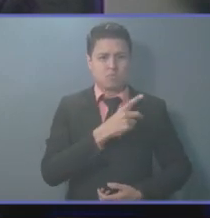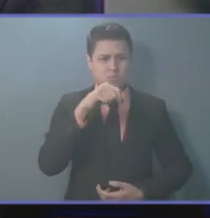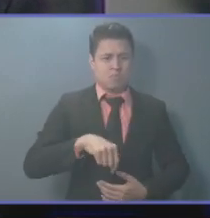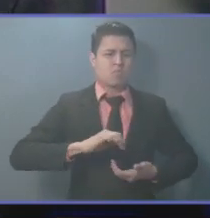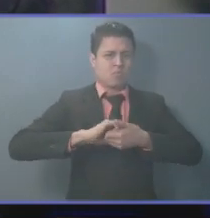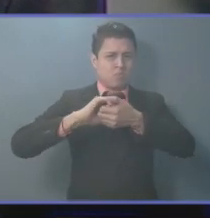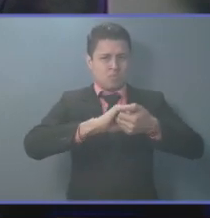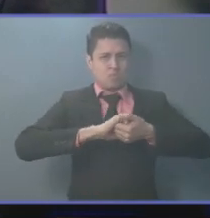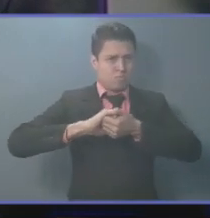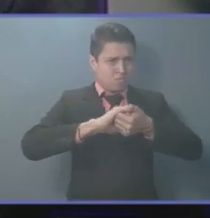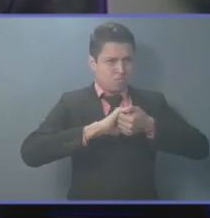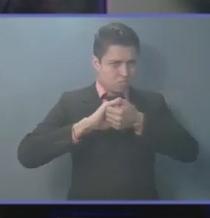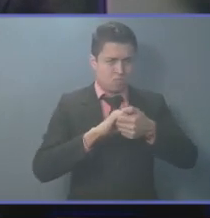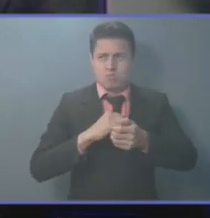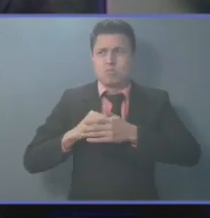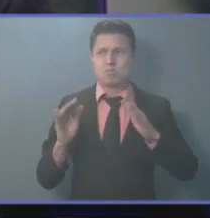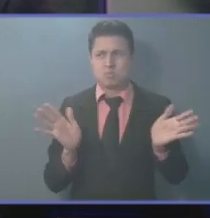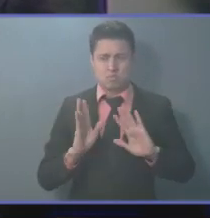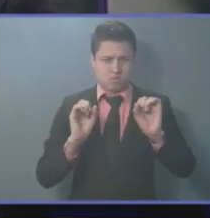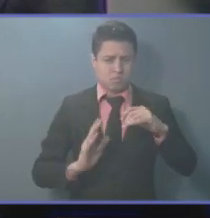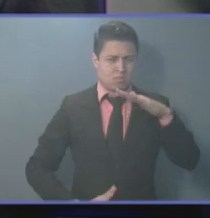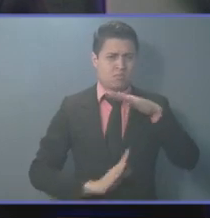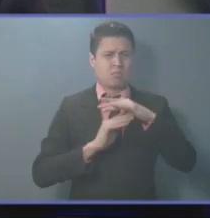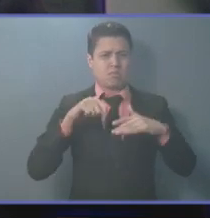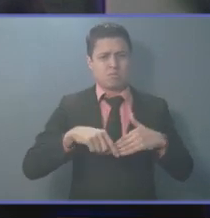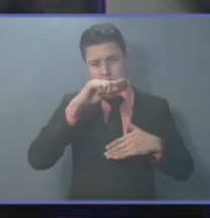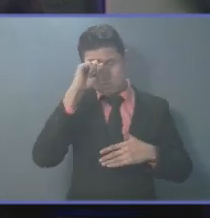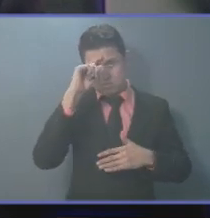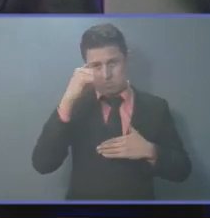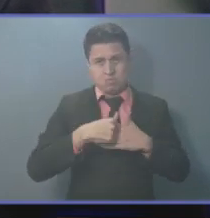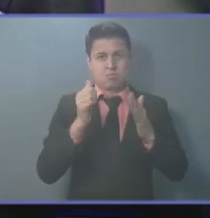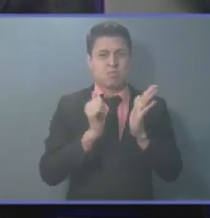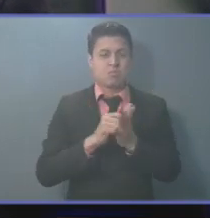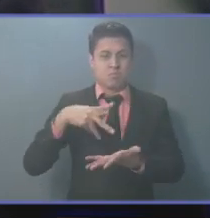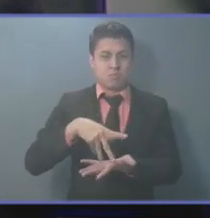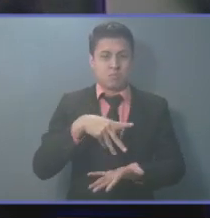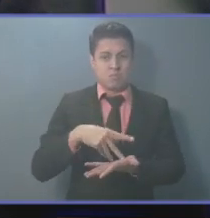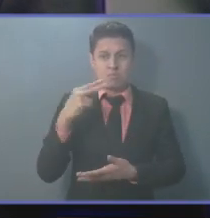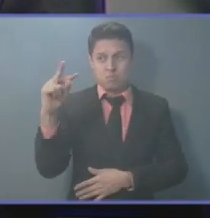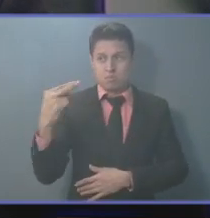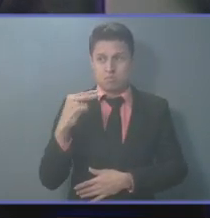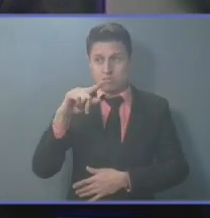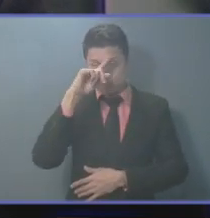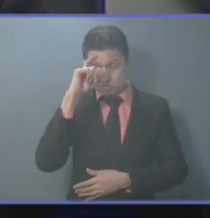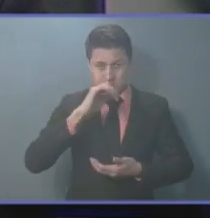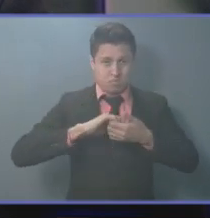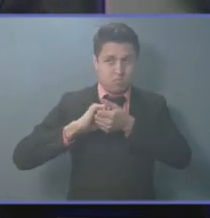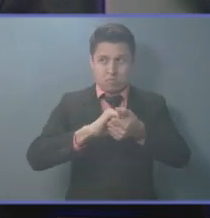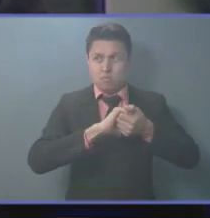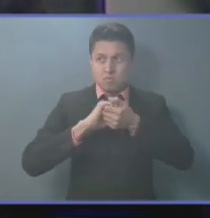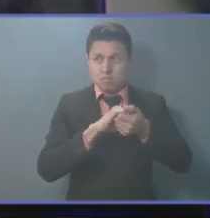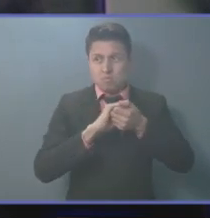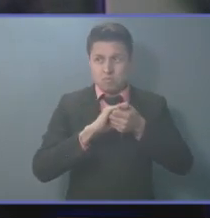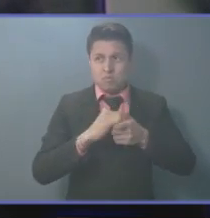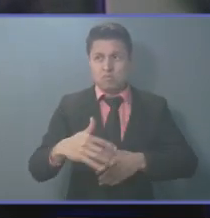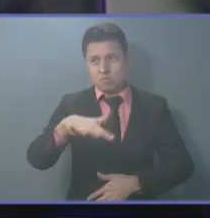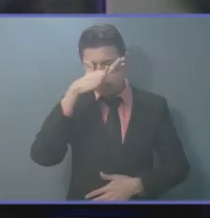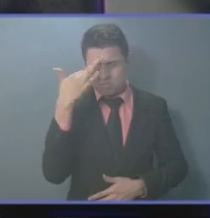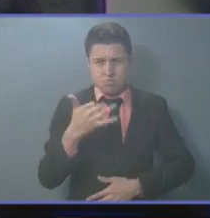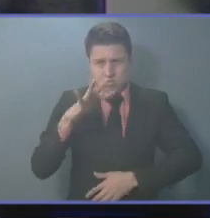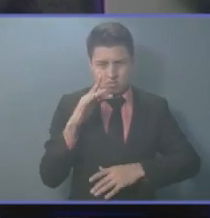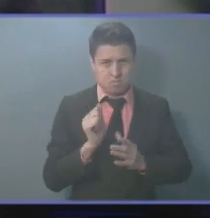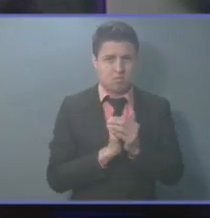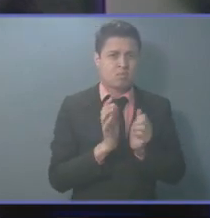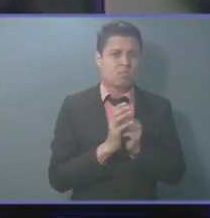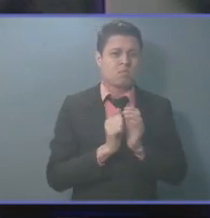no hay quien pare a esta Asamblea Legislativa, porque el pueblo nos ve unidos, trabajando por